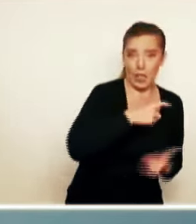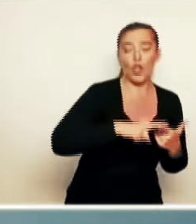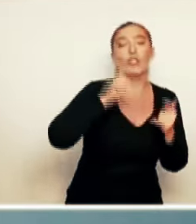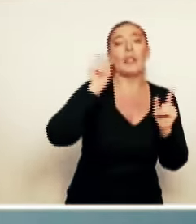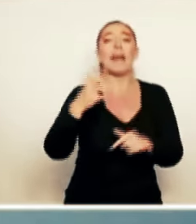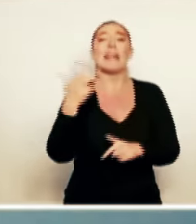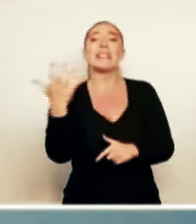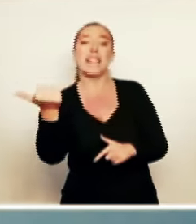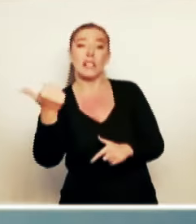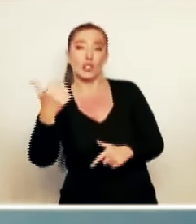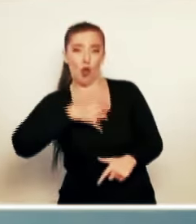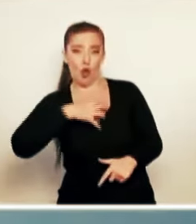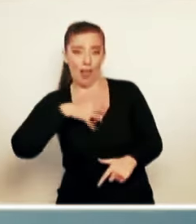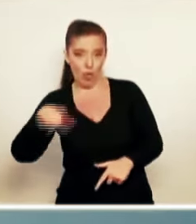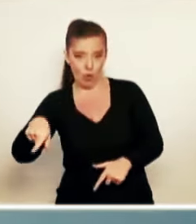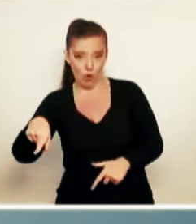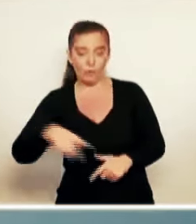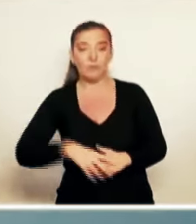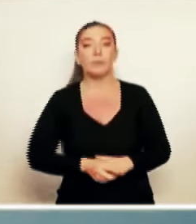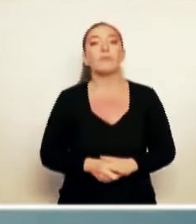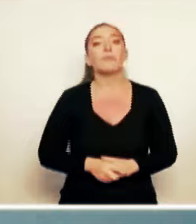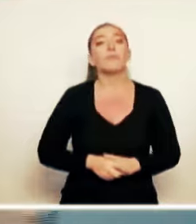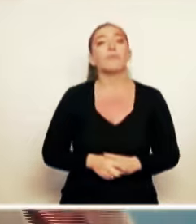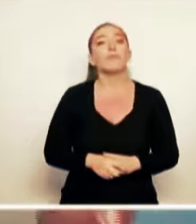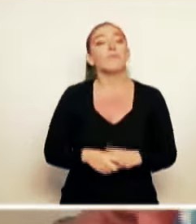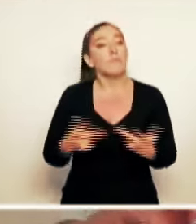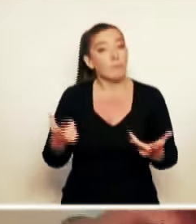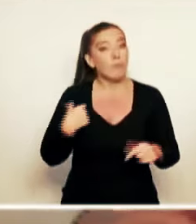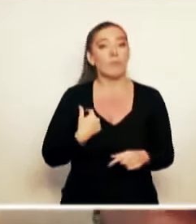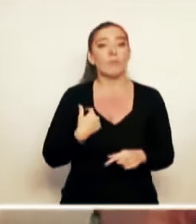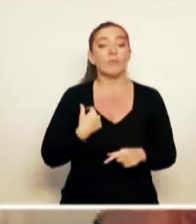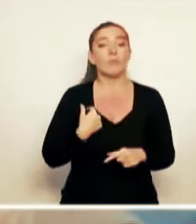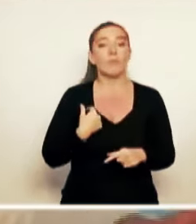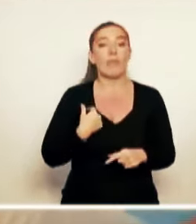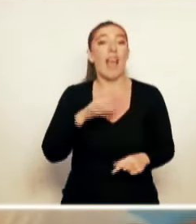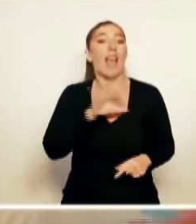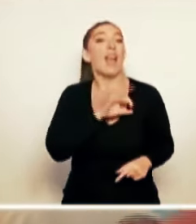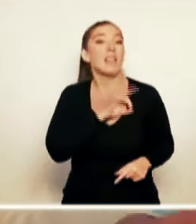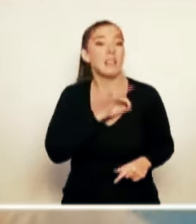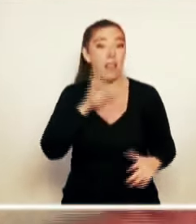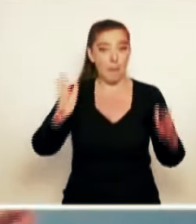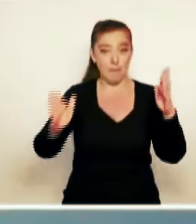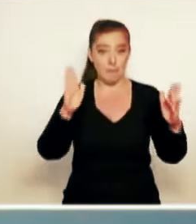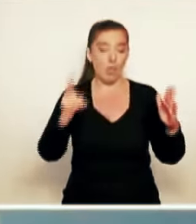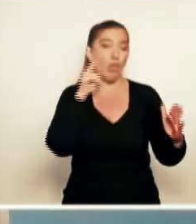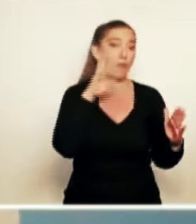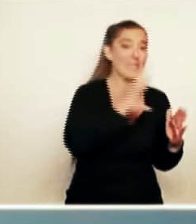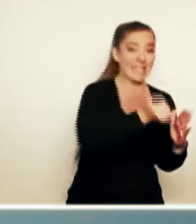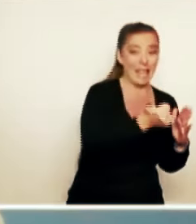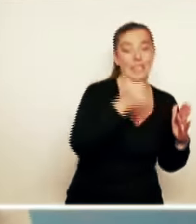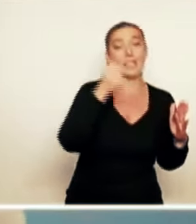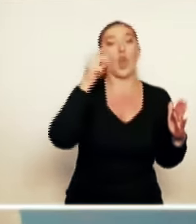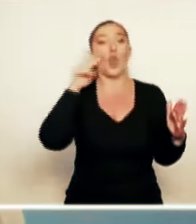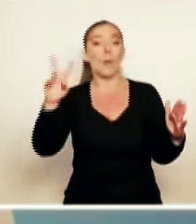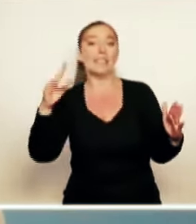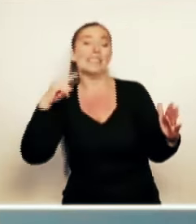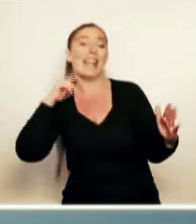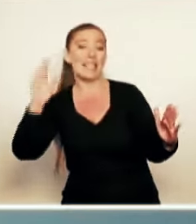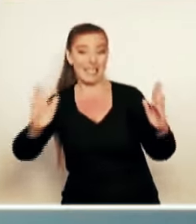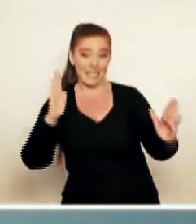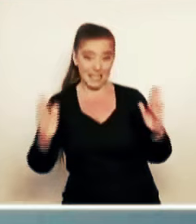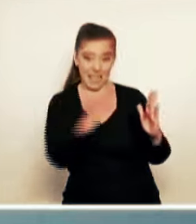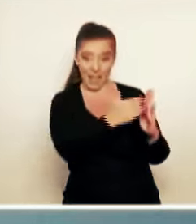pibes de sexto grado. Bueno, la que evaluó entre el 2006 y el 2013,